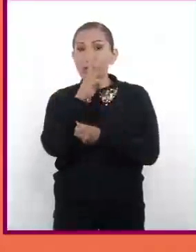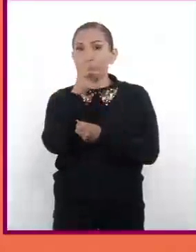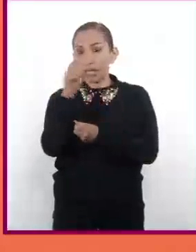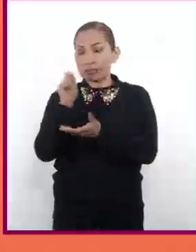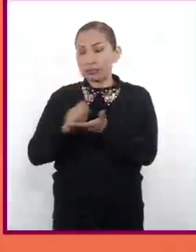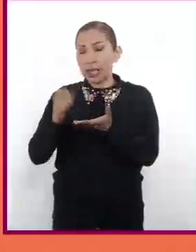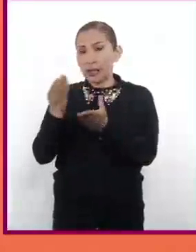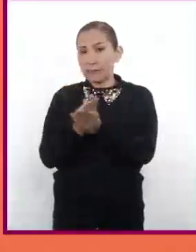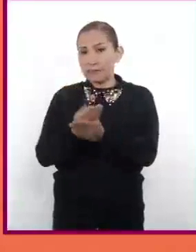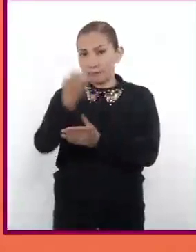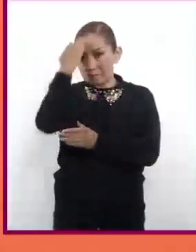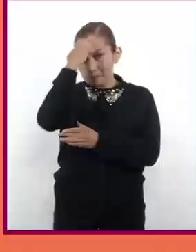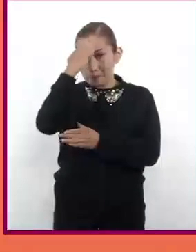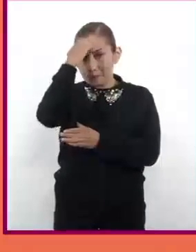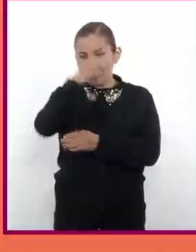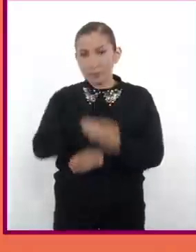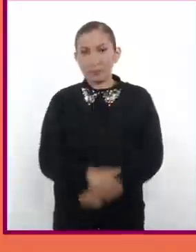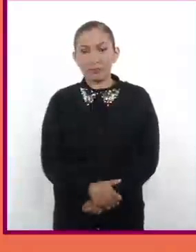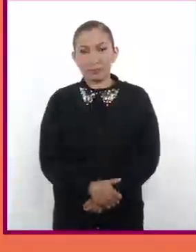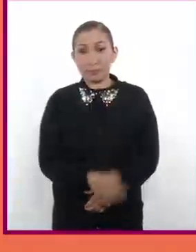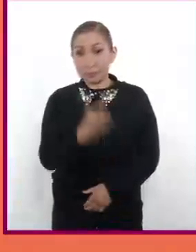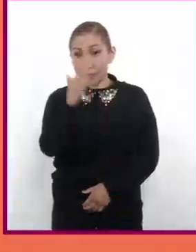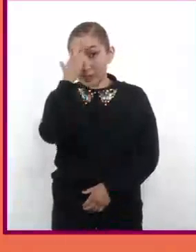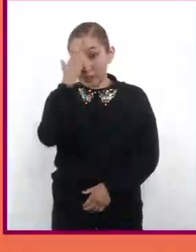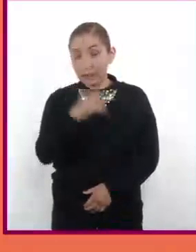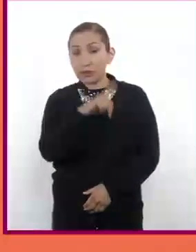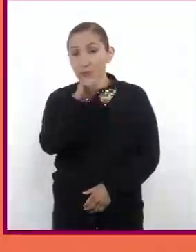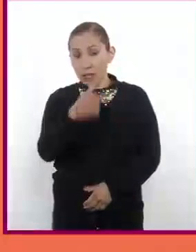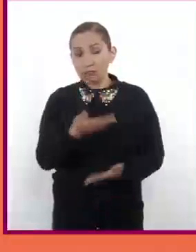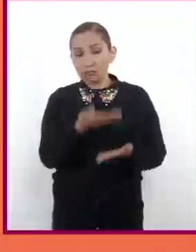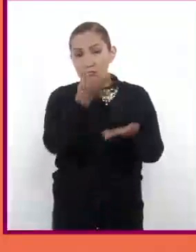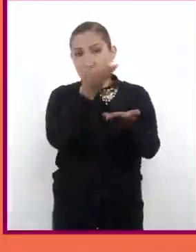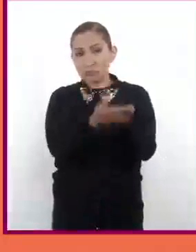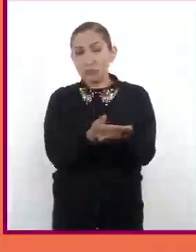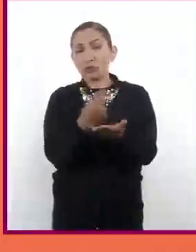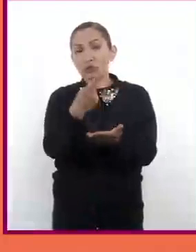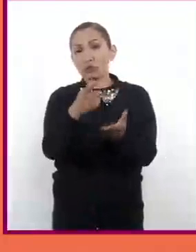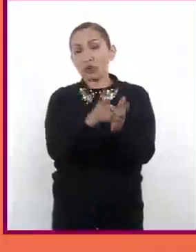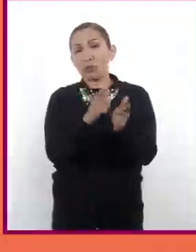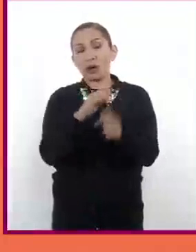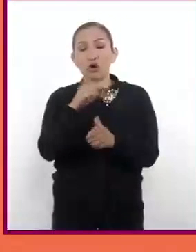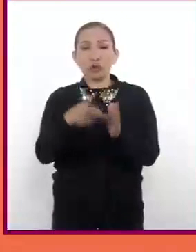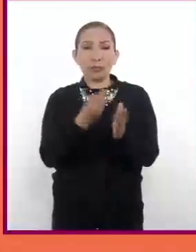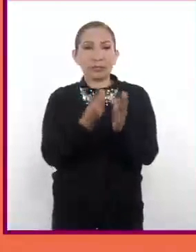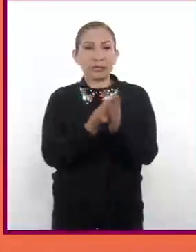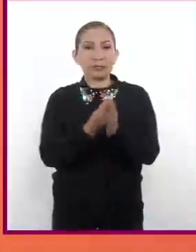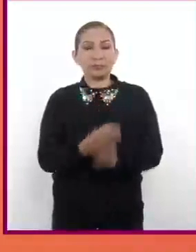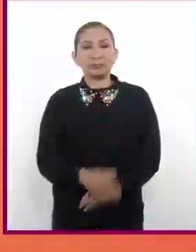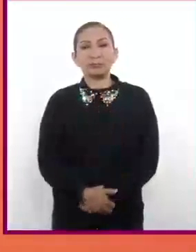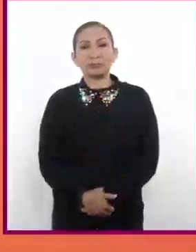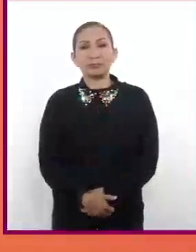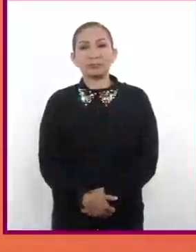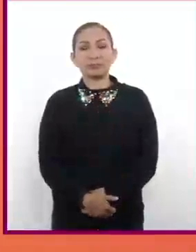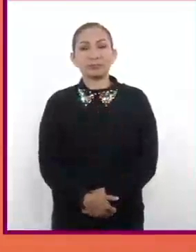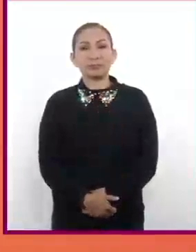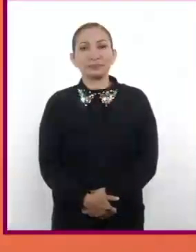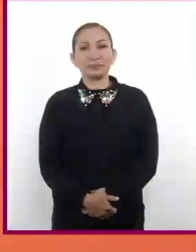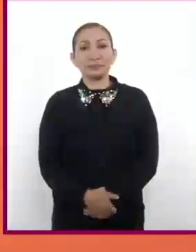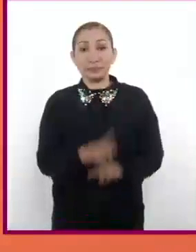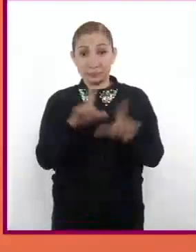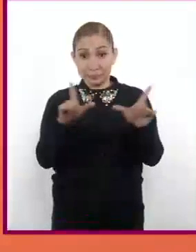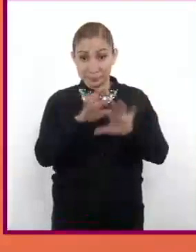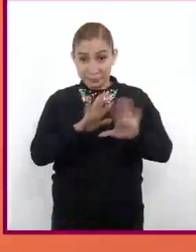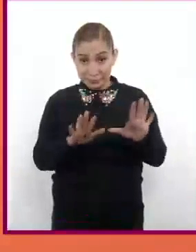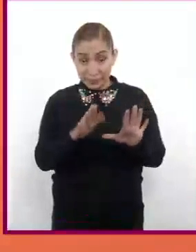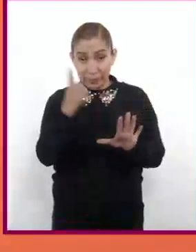respuestas en la carpeta de experiencias. Recuerden que deberán presentarla en su grupo cuando regresen a la escuela. ¿Listas